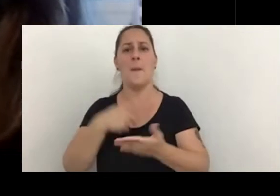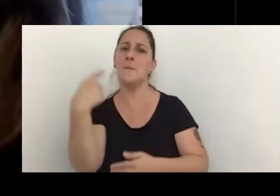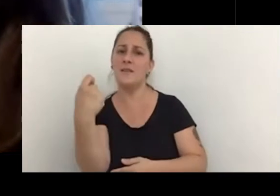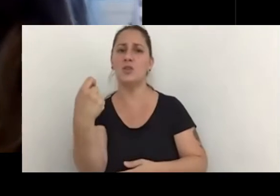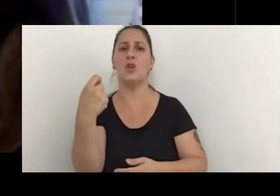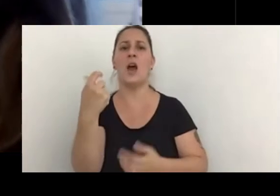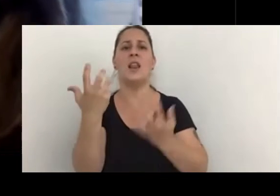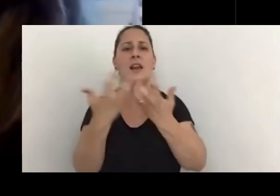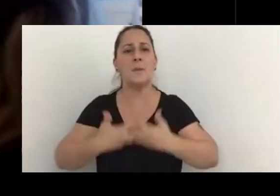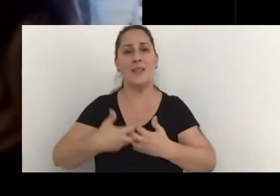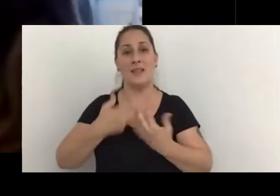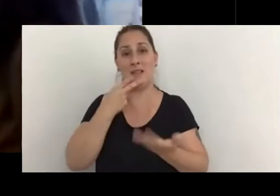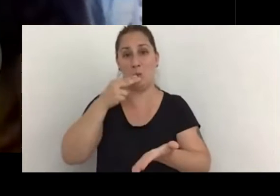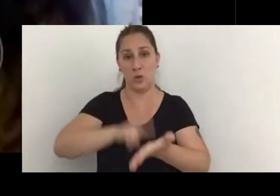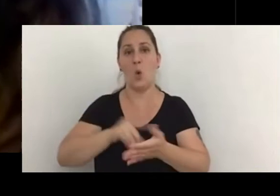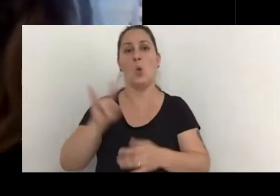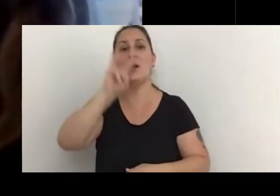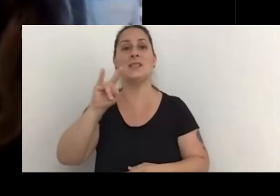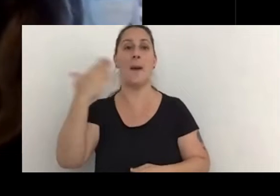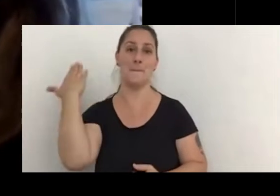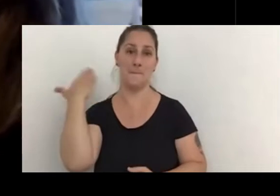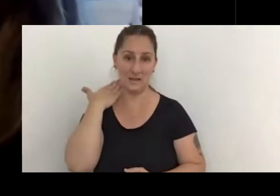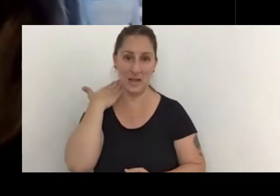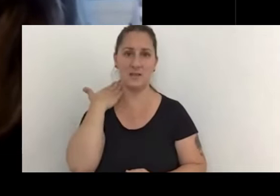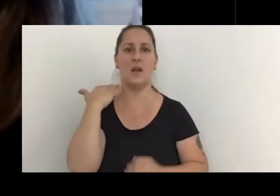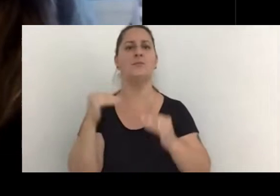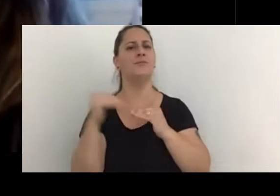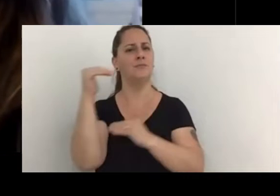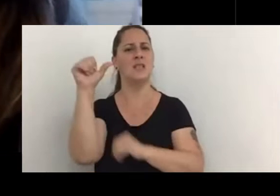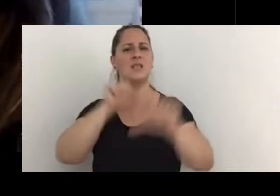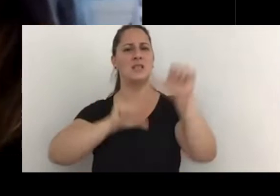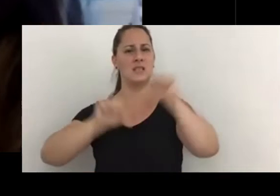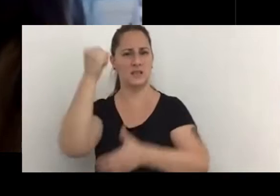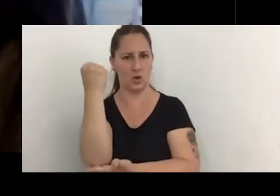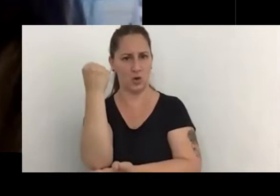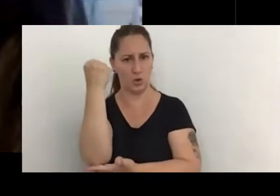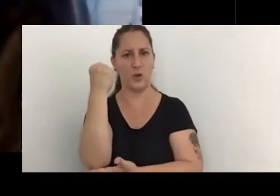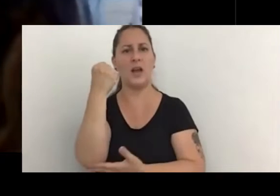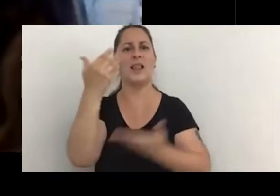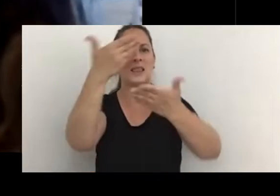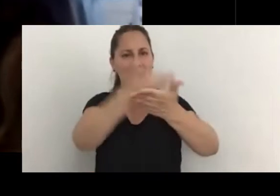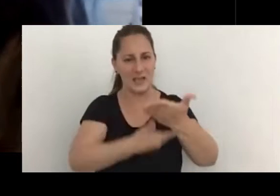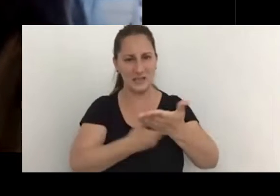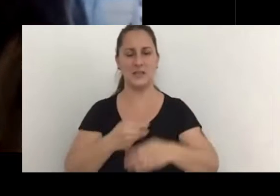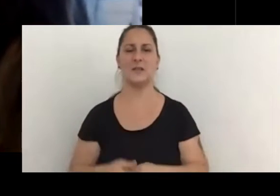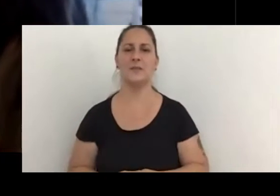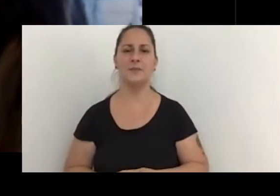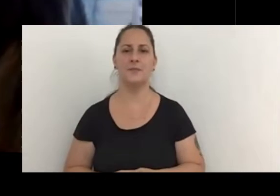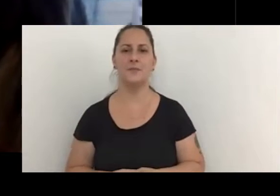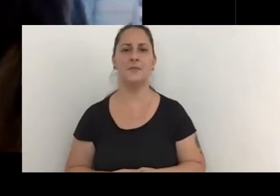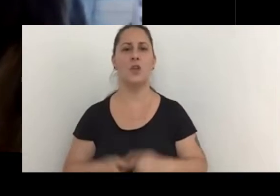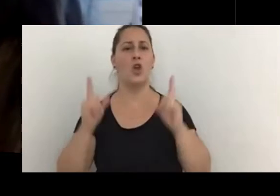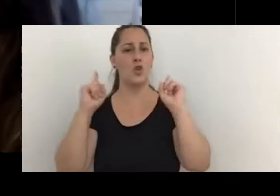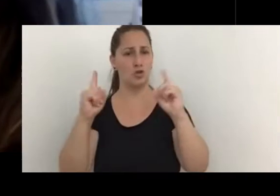penal tributario de la Universidad de La Matanza, doctoranda en ciencias económicas con tesis en escritura. Docente de grado